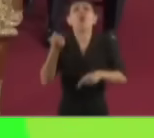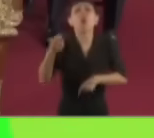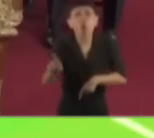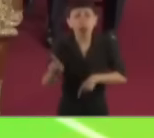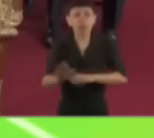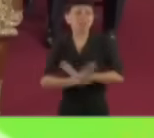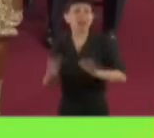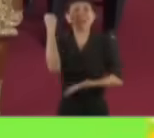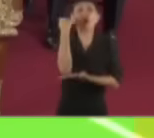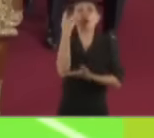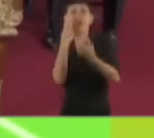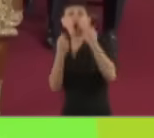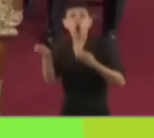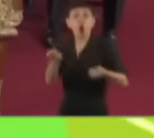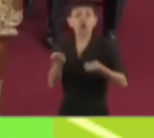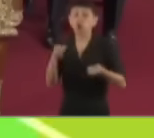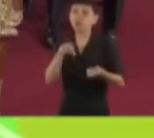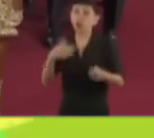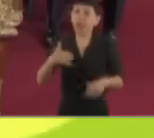300 leyes.